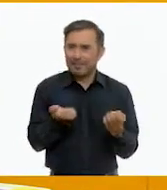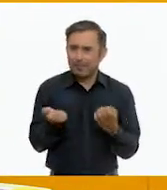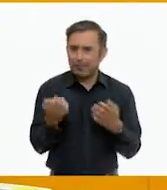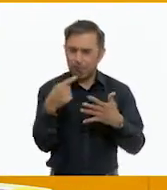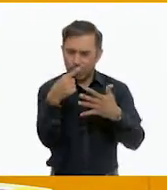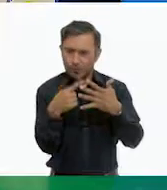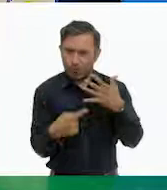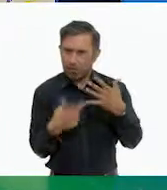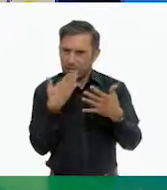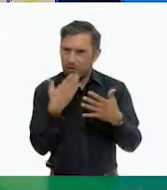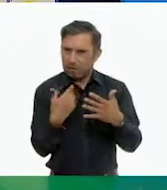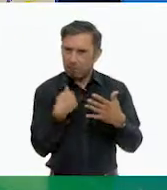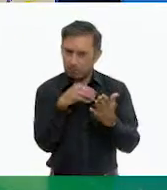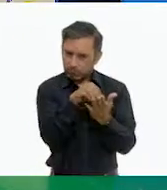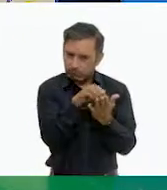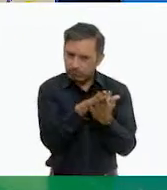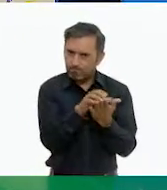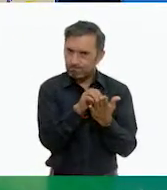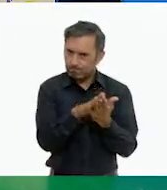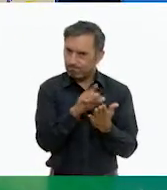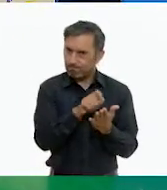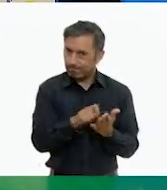recuerda que tu acción